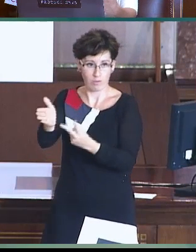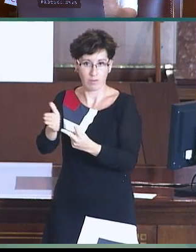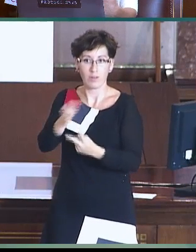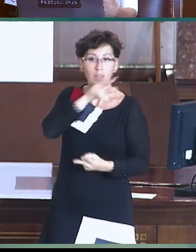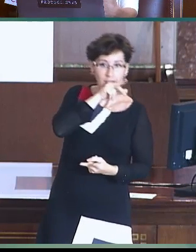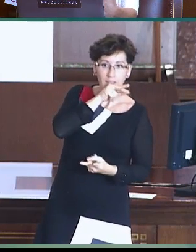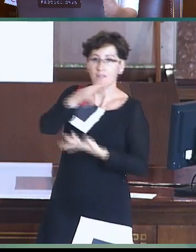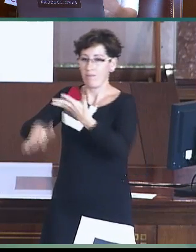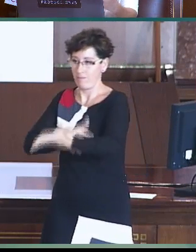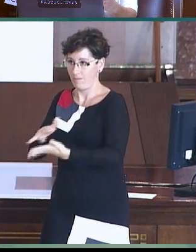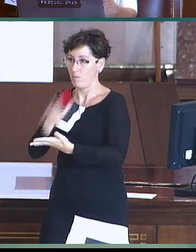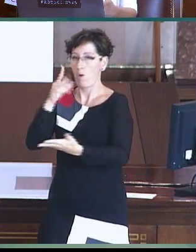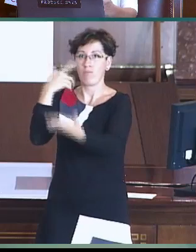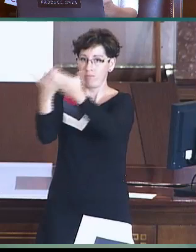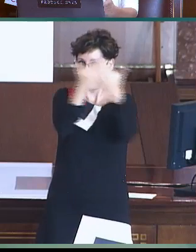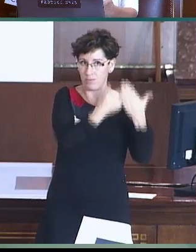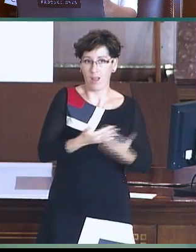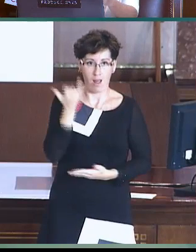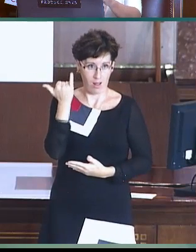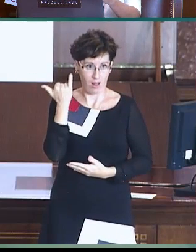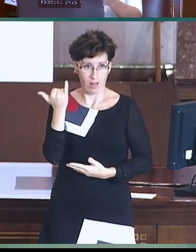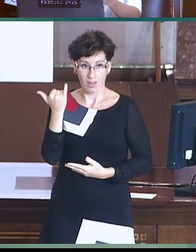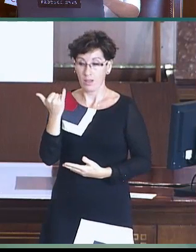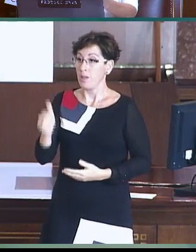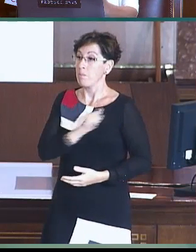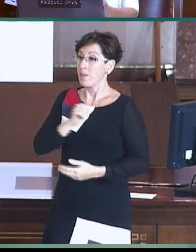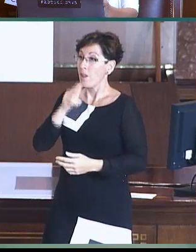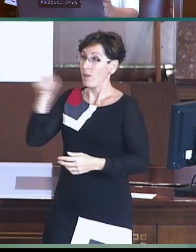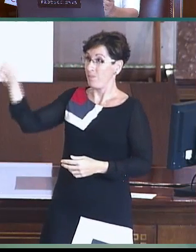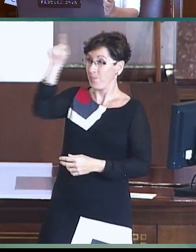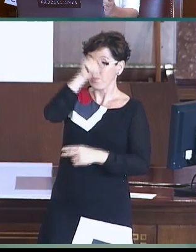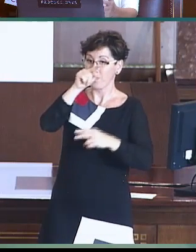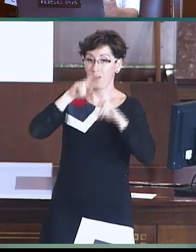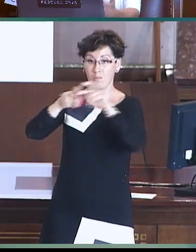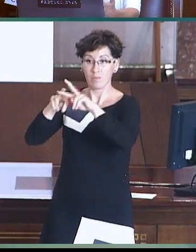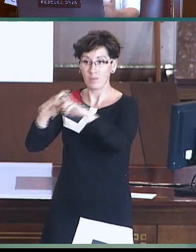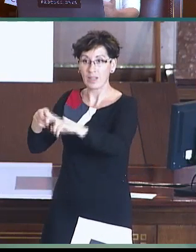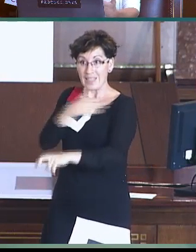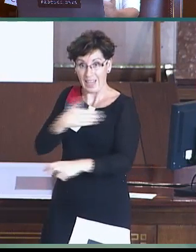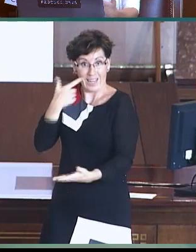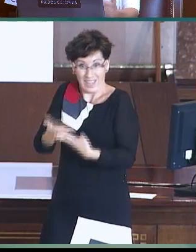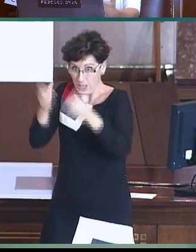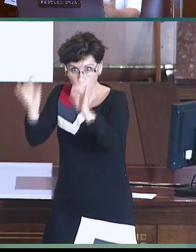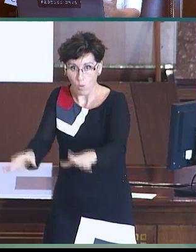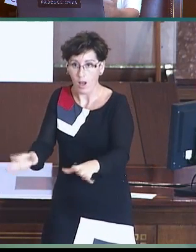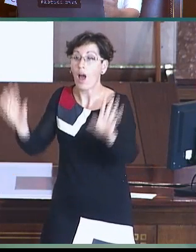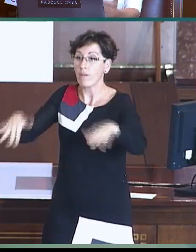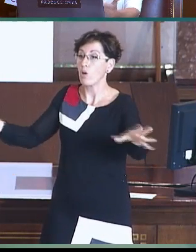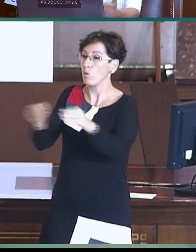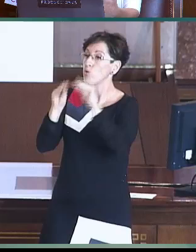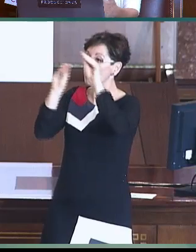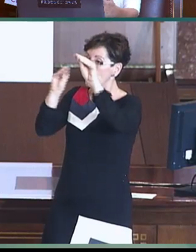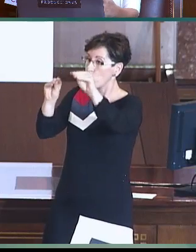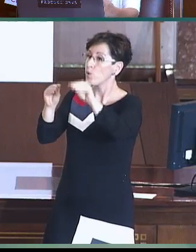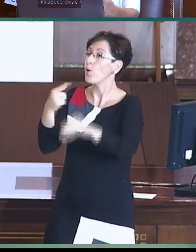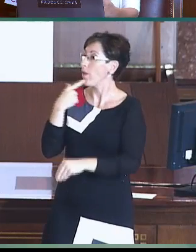lengua de signos, puesto que todos los estudios que intentan ver esta relación vienen a decir que no solo hay que evaluar a los niños en